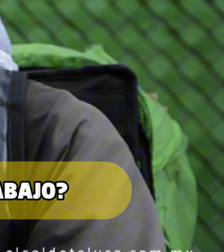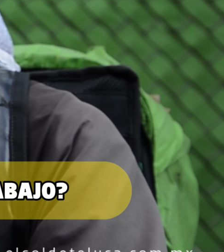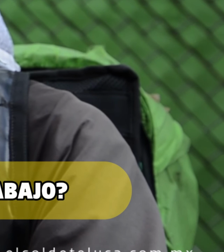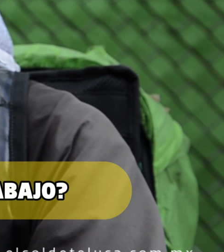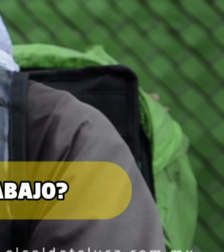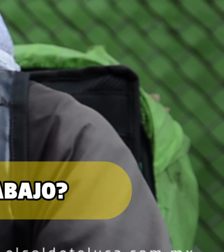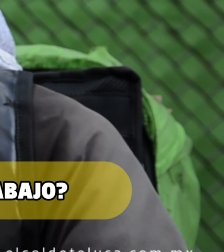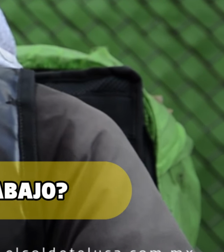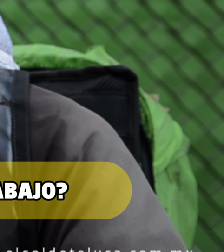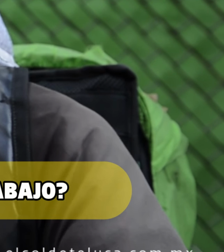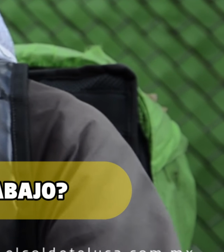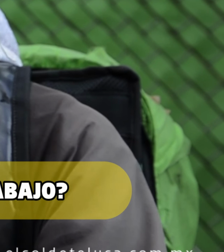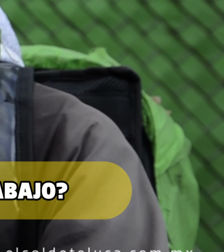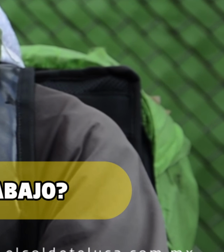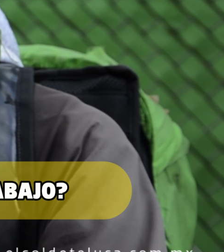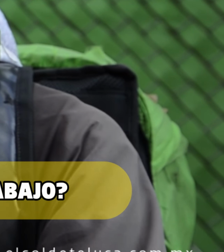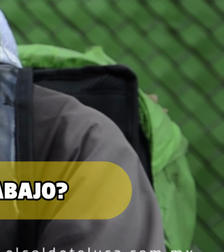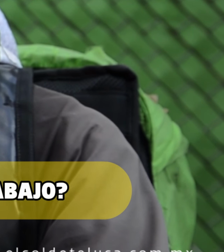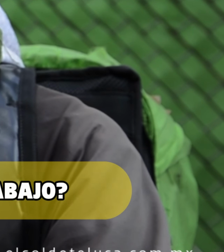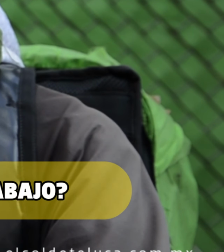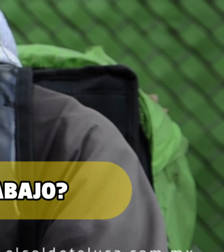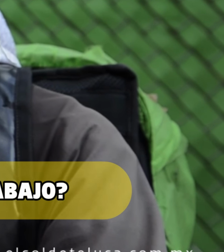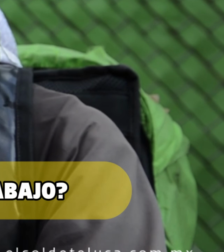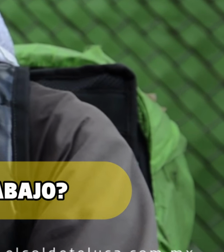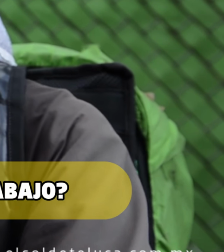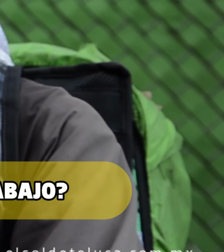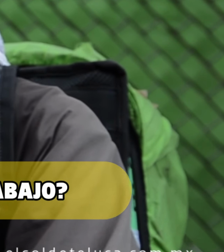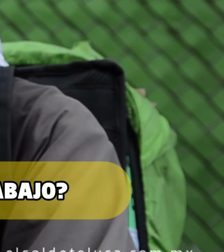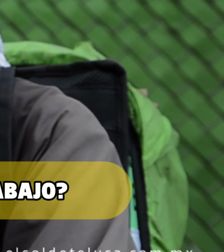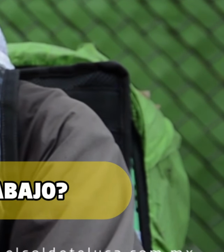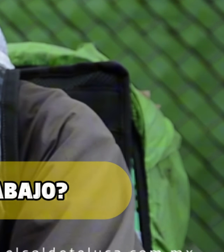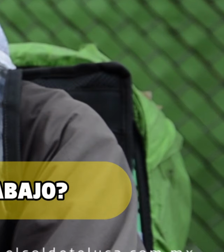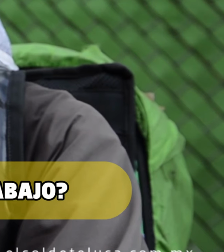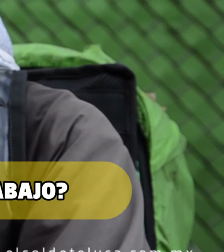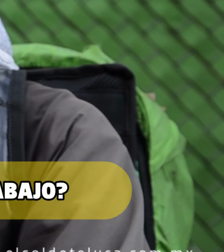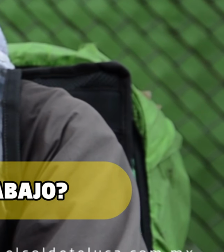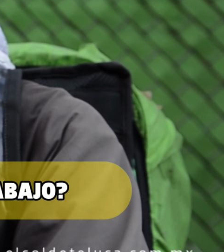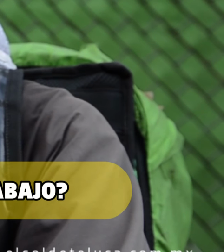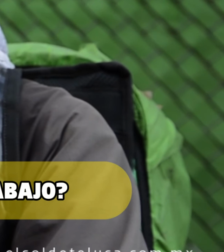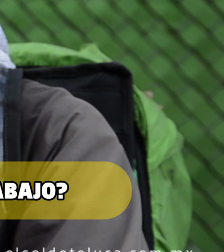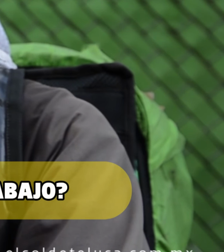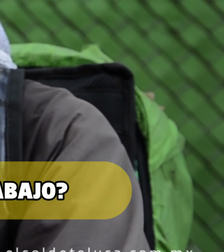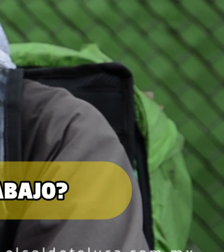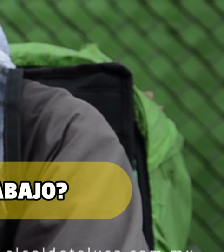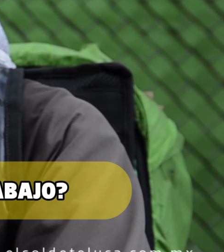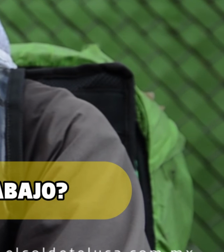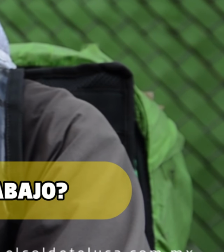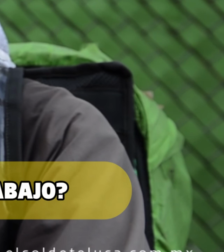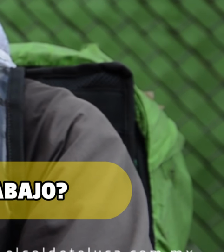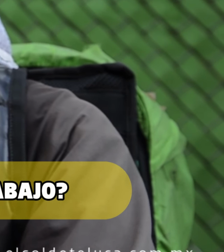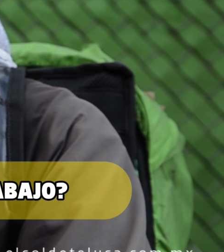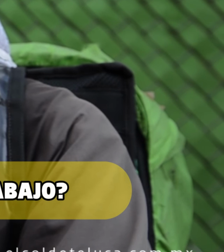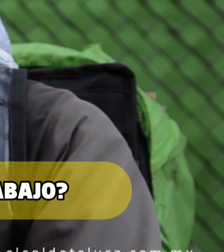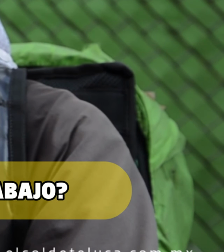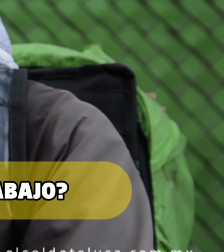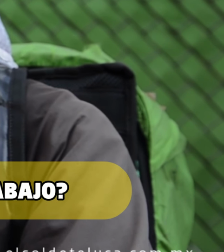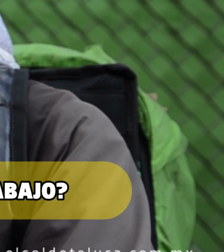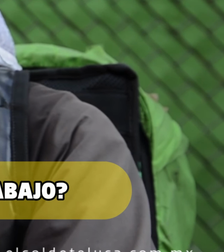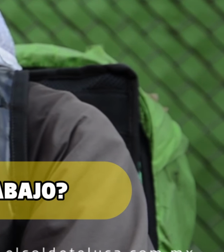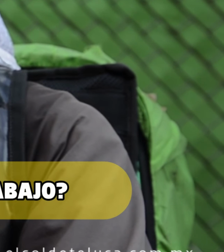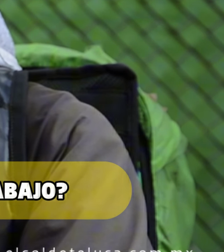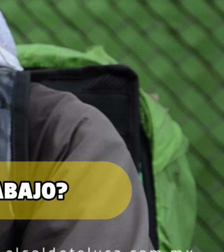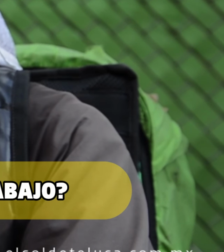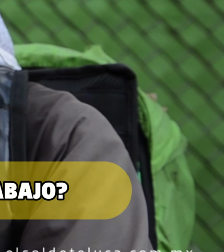la lista de los que más accidentes viales tienen en cuanto a repartidores, y lamentablemente no han terminado bien unos han